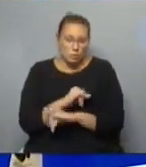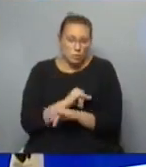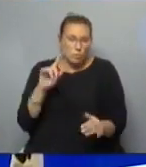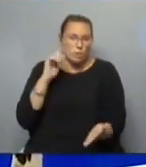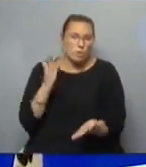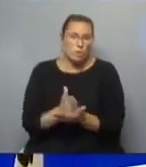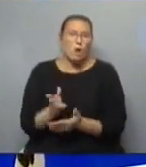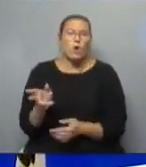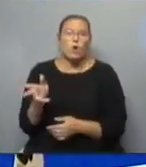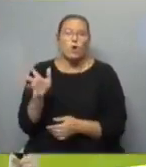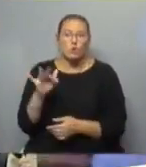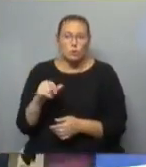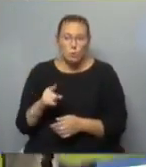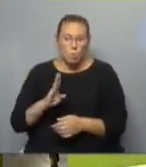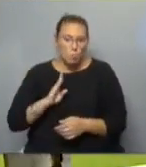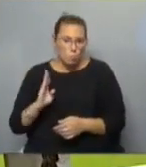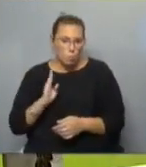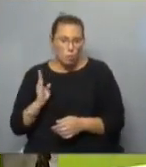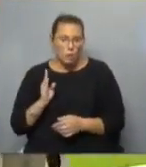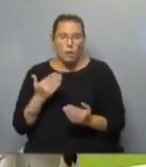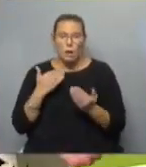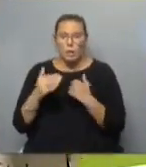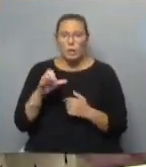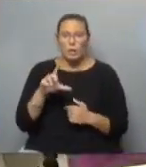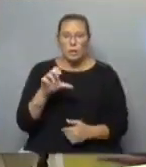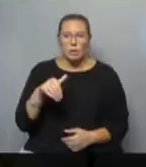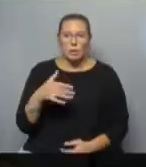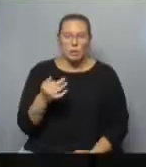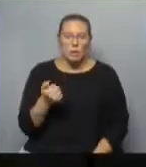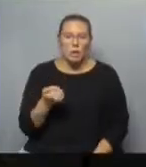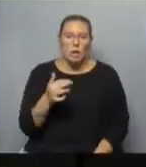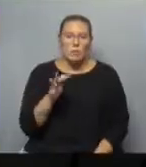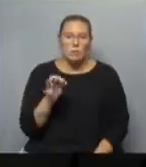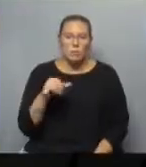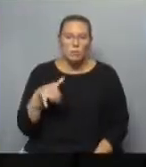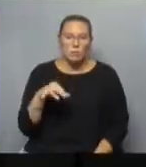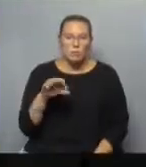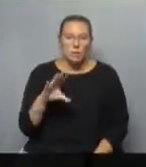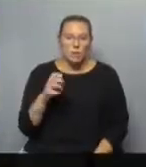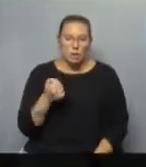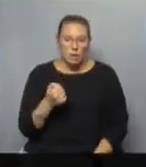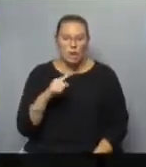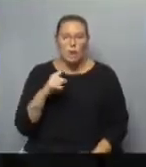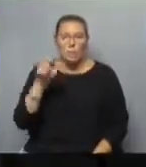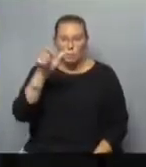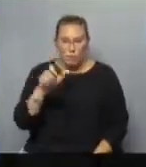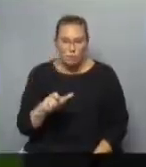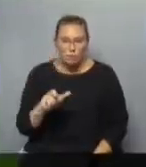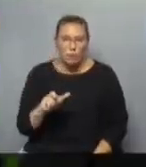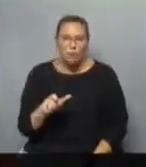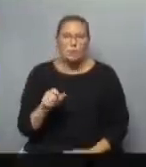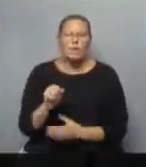de Cotidiano Mujer. Estoy hablando de Elena Fonseca, es un gusto que estés acá, bueno, declarada ciudadana ilustre